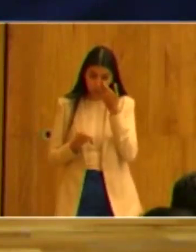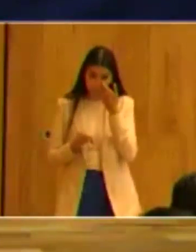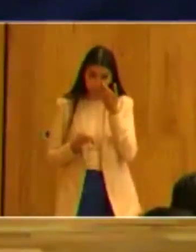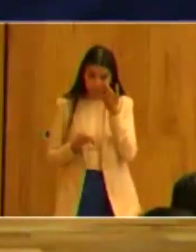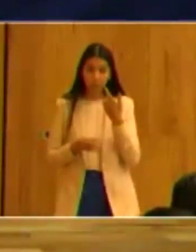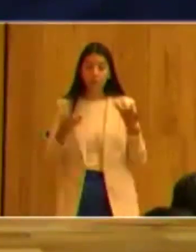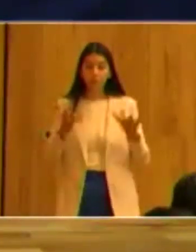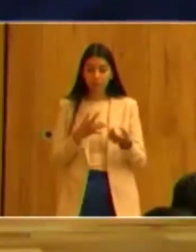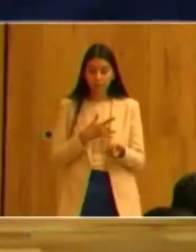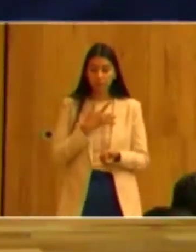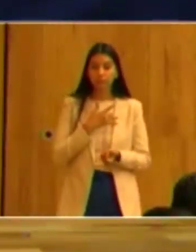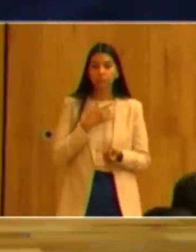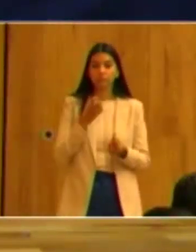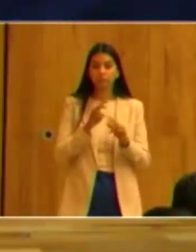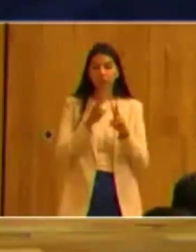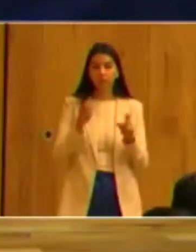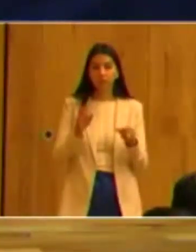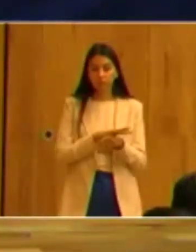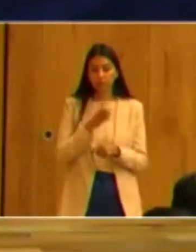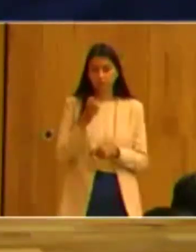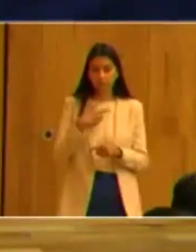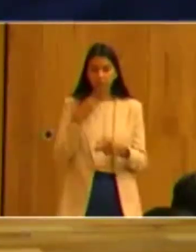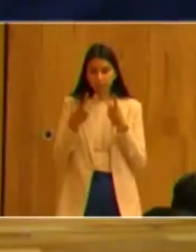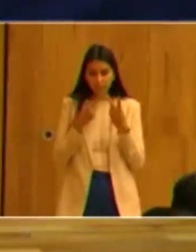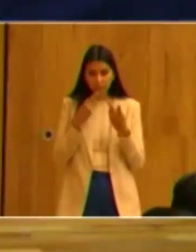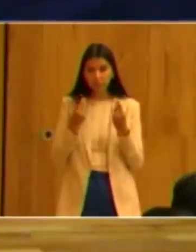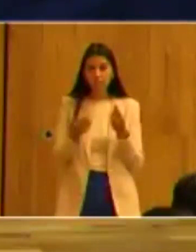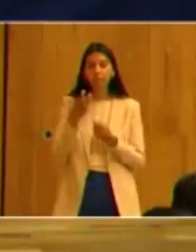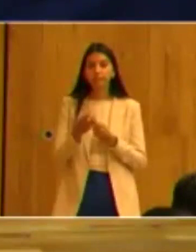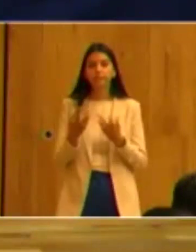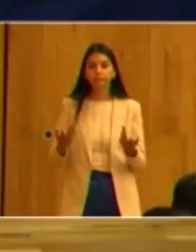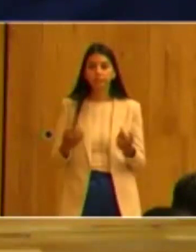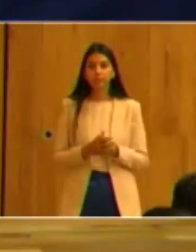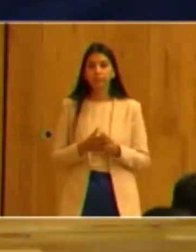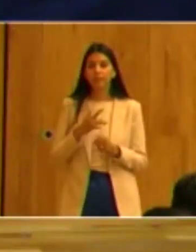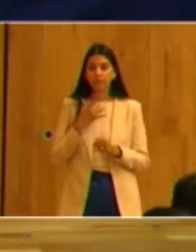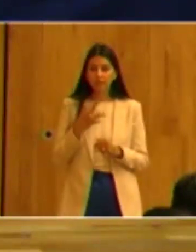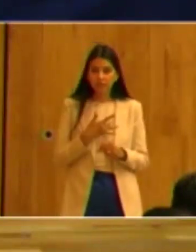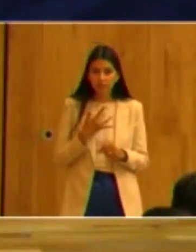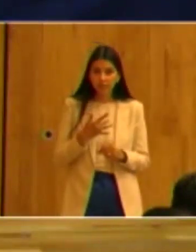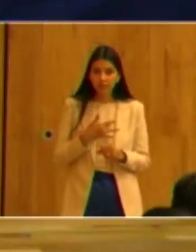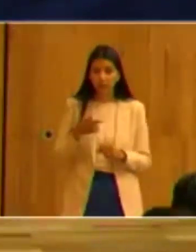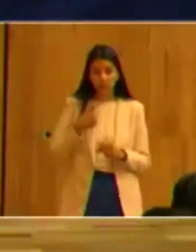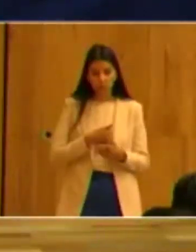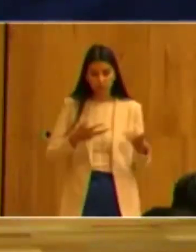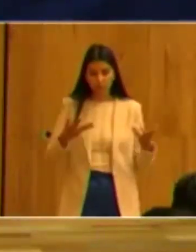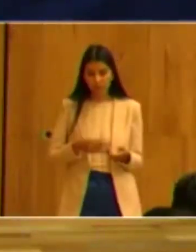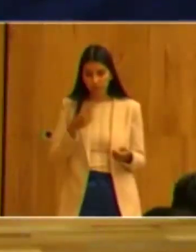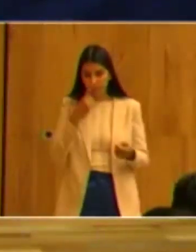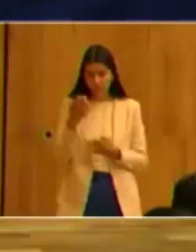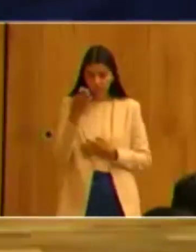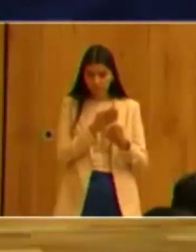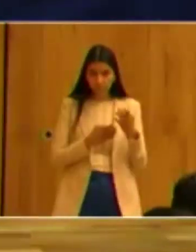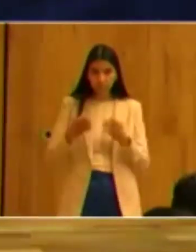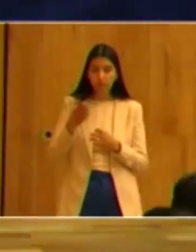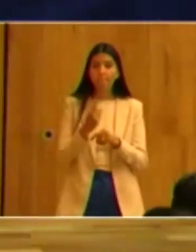haga sensibles de estos temas, por eso yo hablaba tanto de esa sensibilidad que debemos desarrollar para analizar